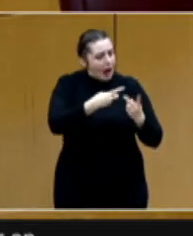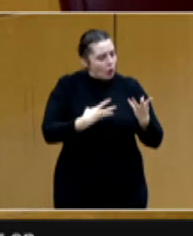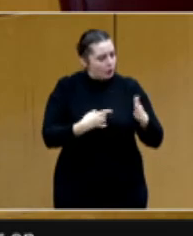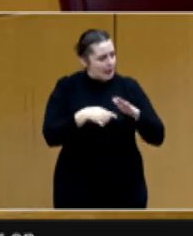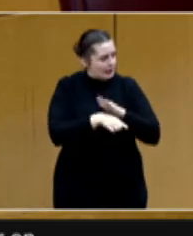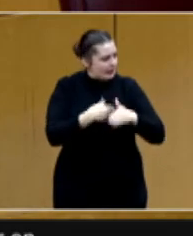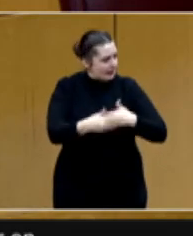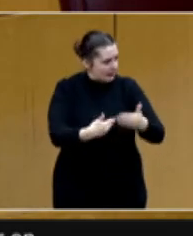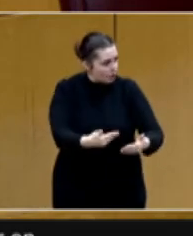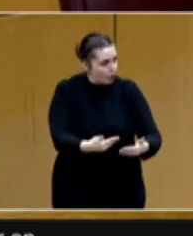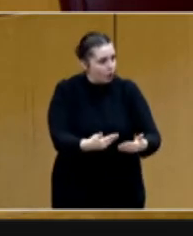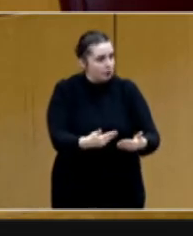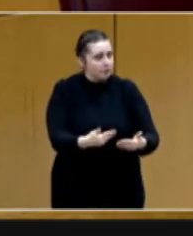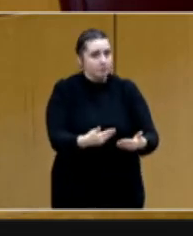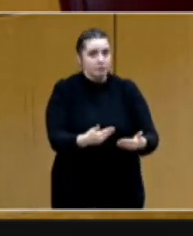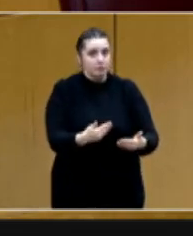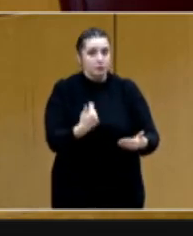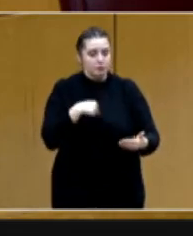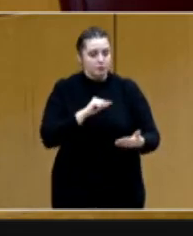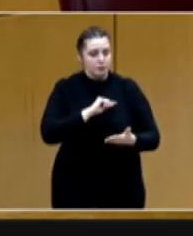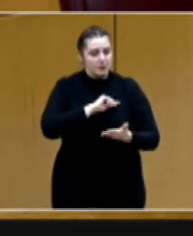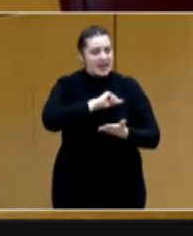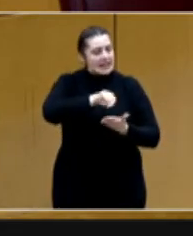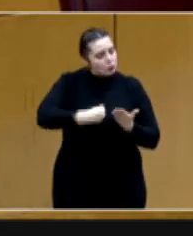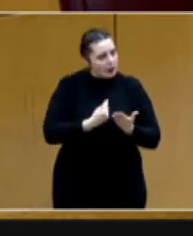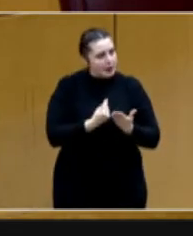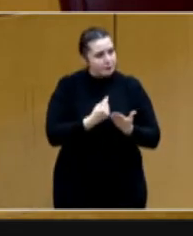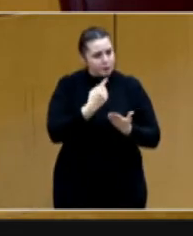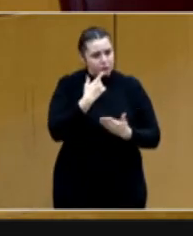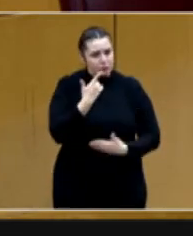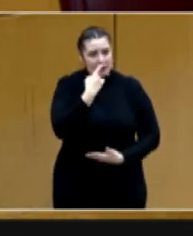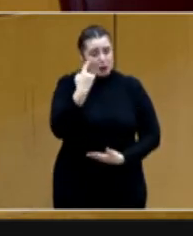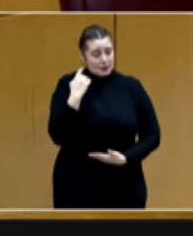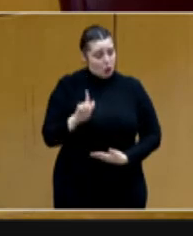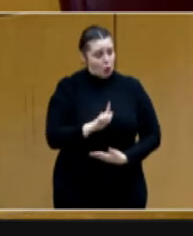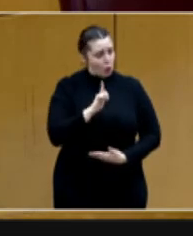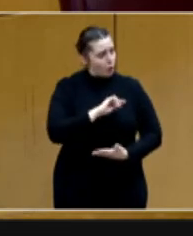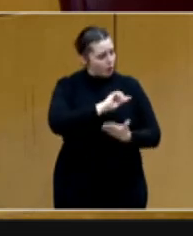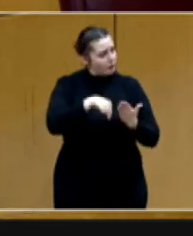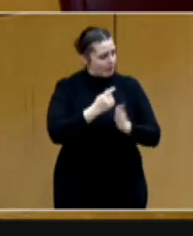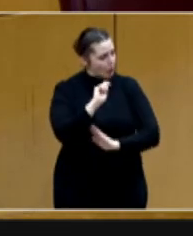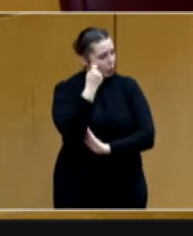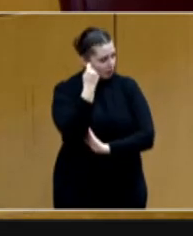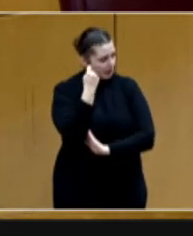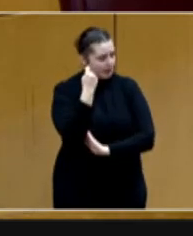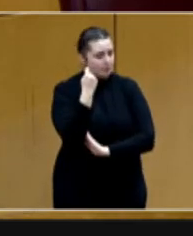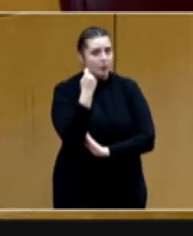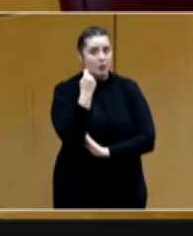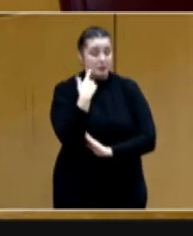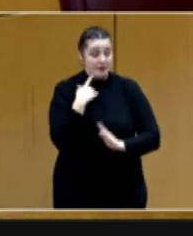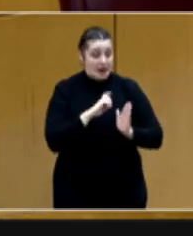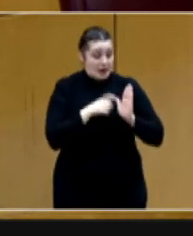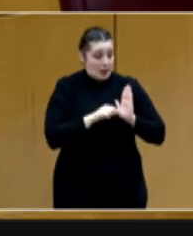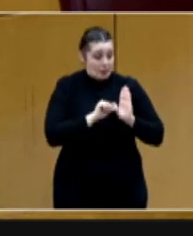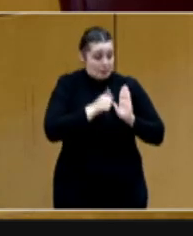conseguimos firmar una escritura en julio del año pasado recién estrenada la ley